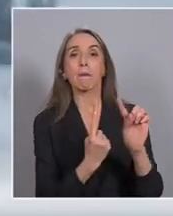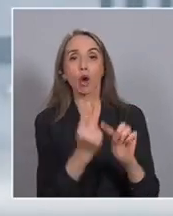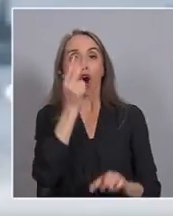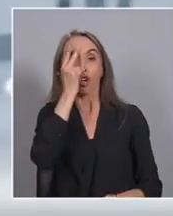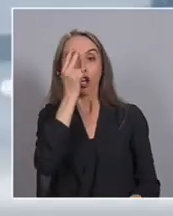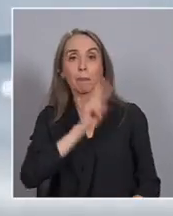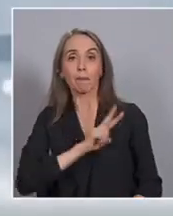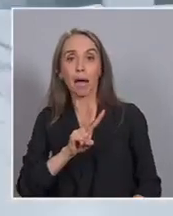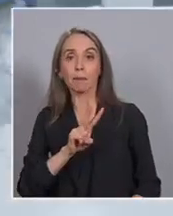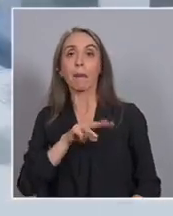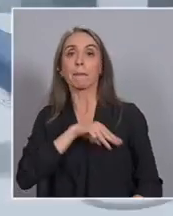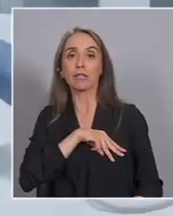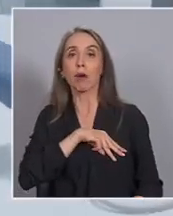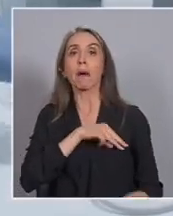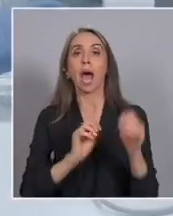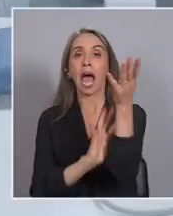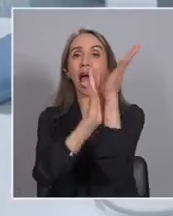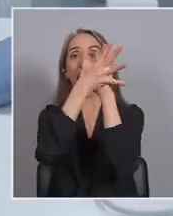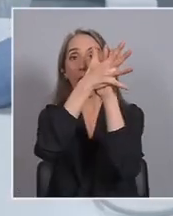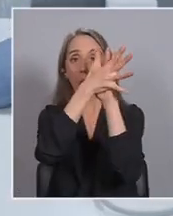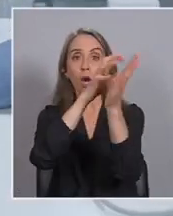Coquimbo, Valparaíso Metropolitano y la Araucanía.